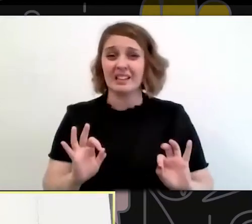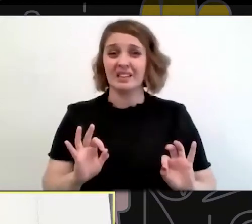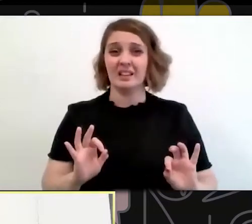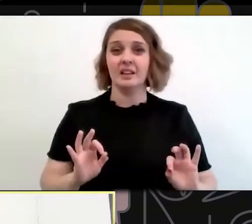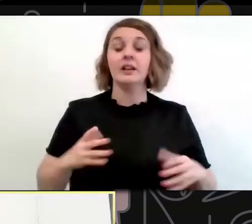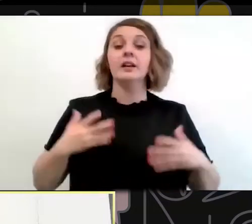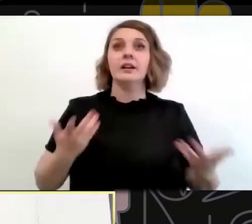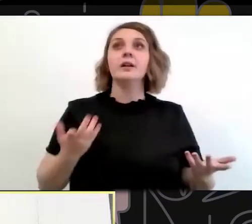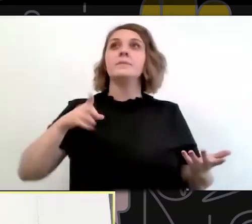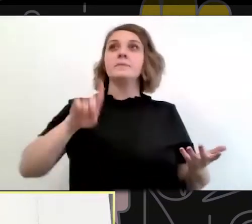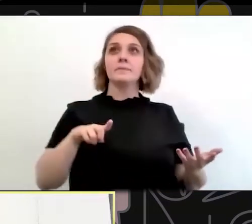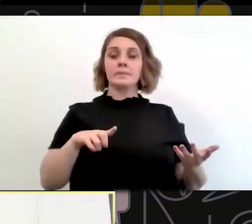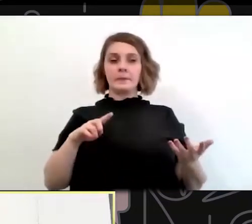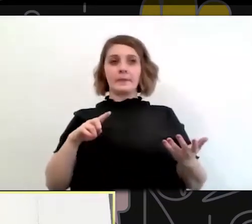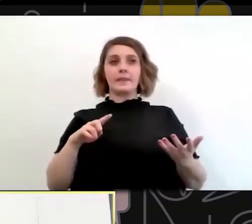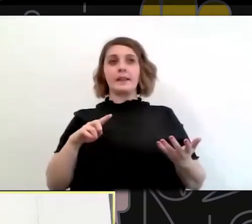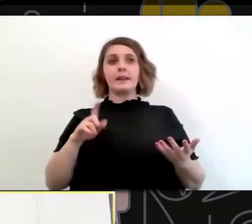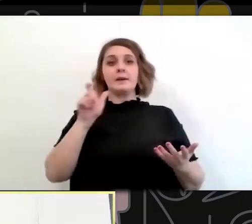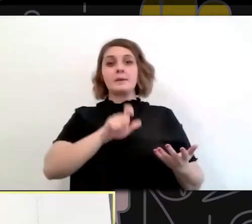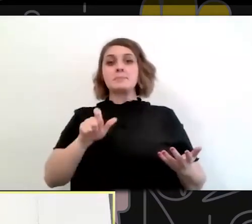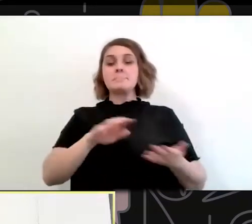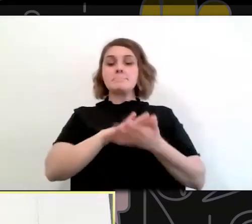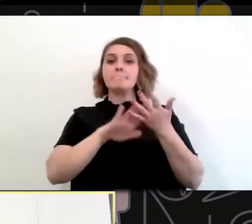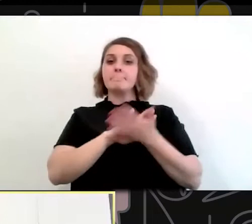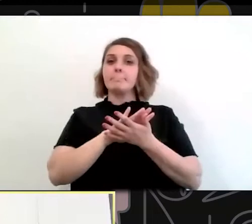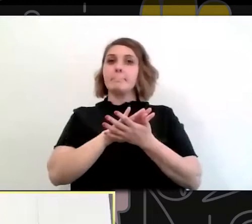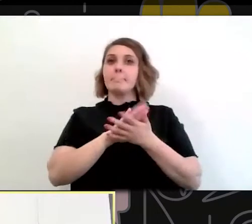también yo creo que hablar de telemedicina, había que